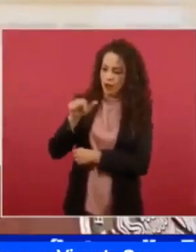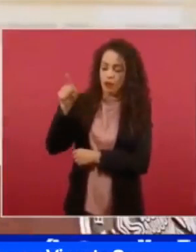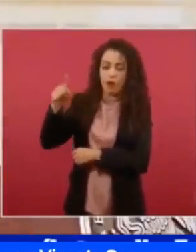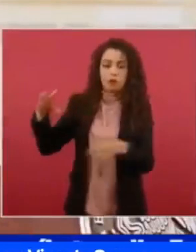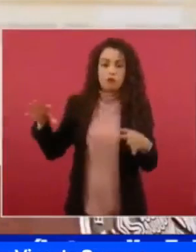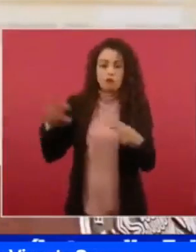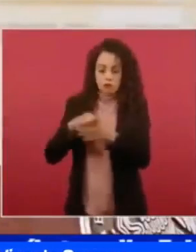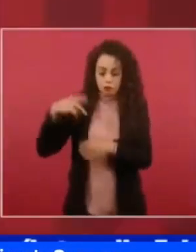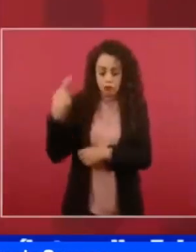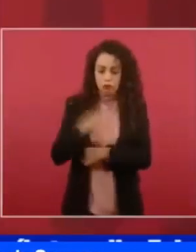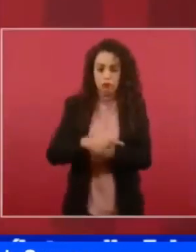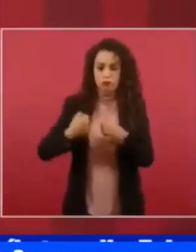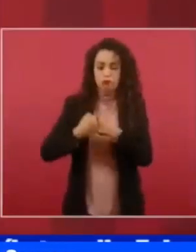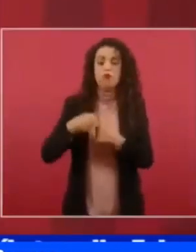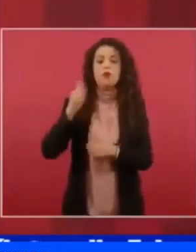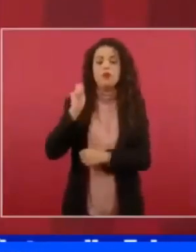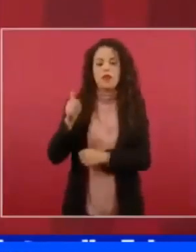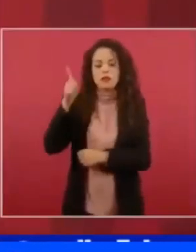Yo escribí un libro